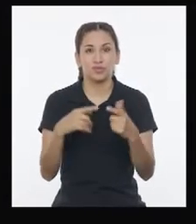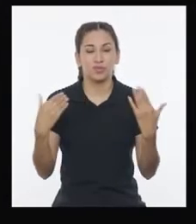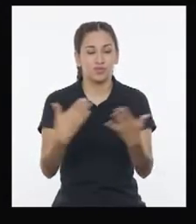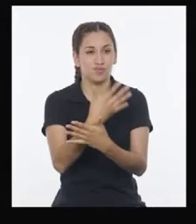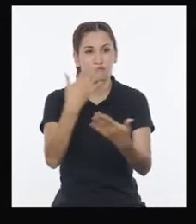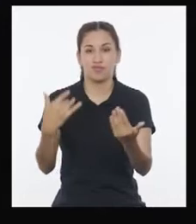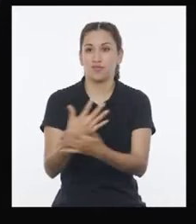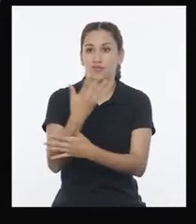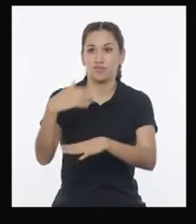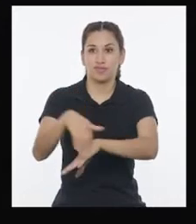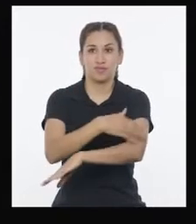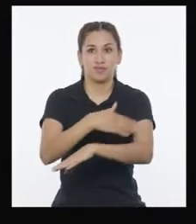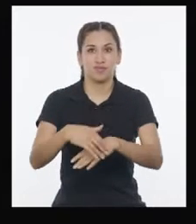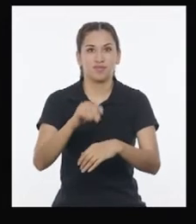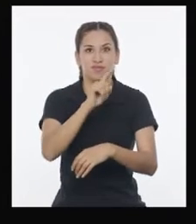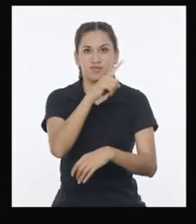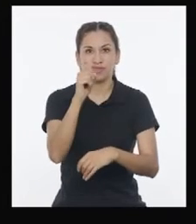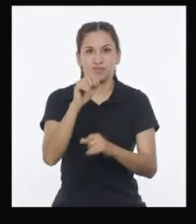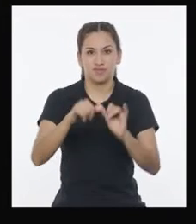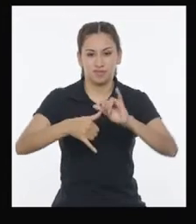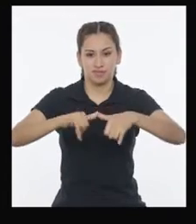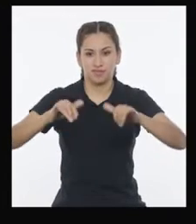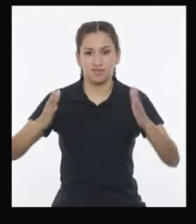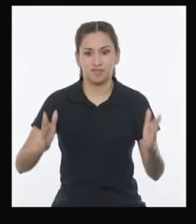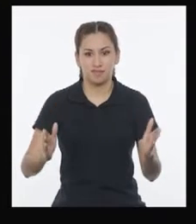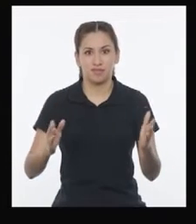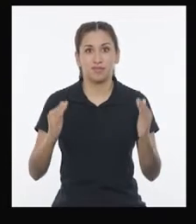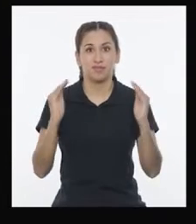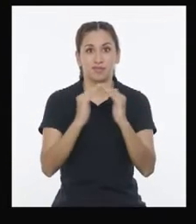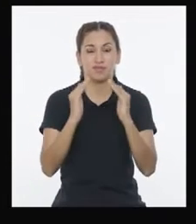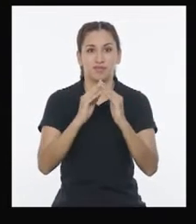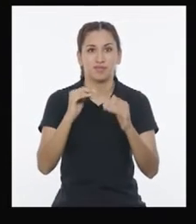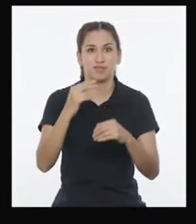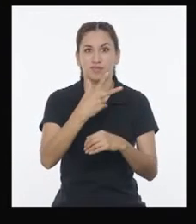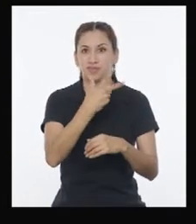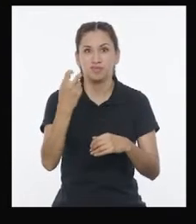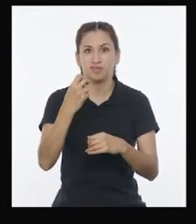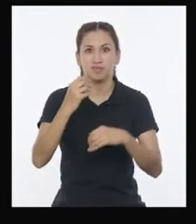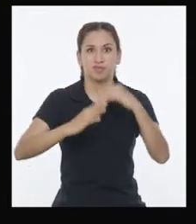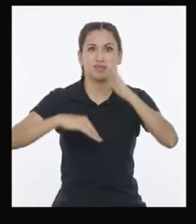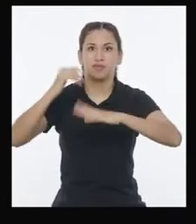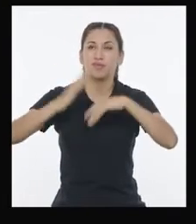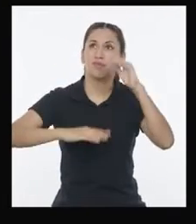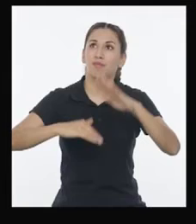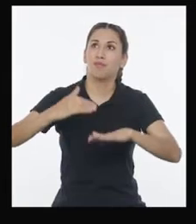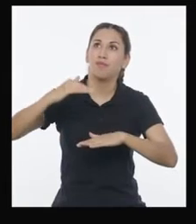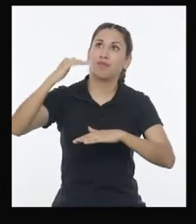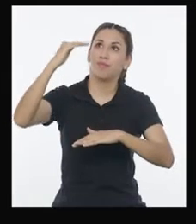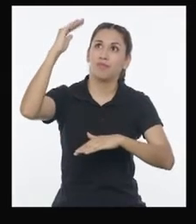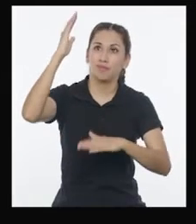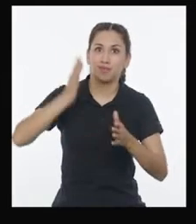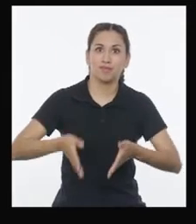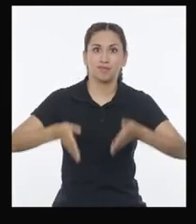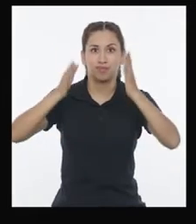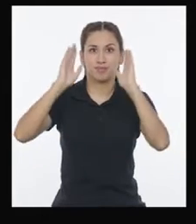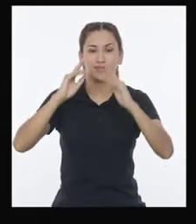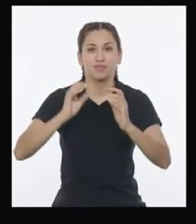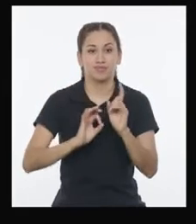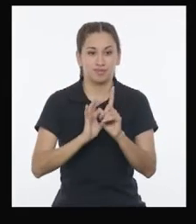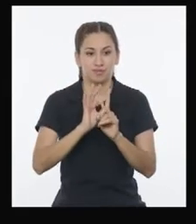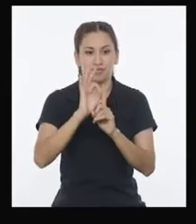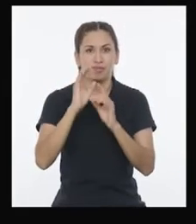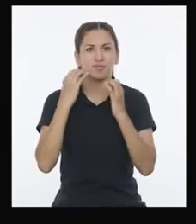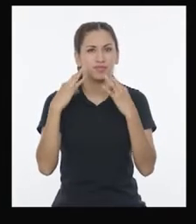ciudades modernas, con calles de 100 metros de anchas, con casas de 300 metros de altura, con la